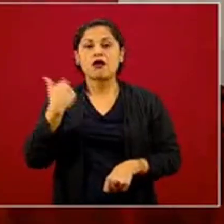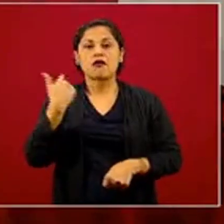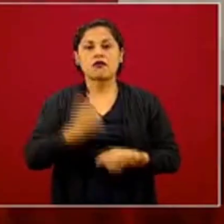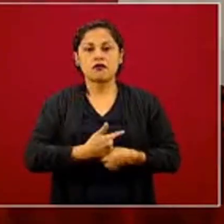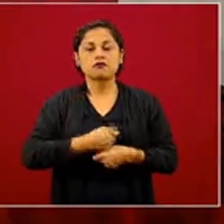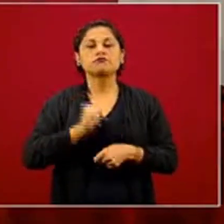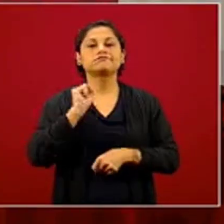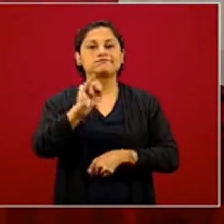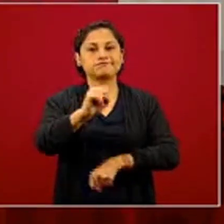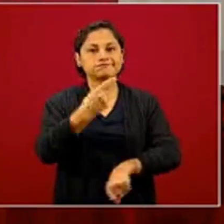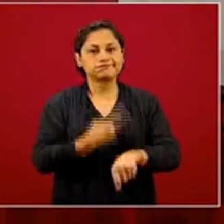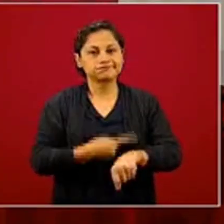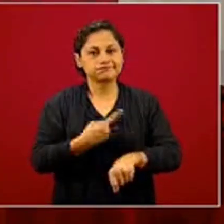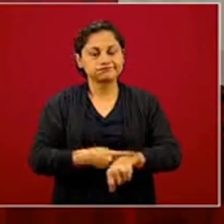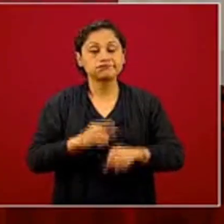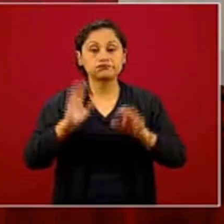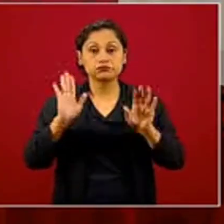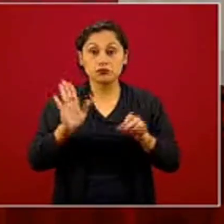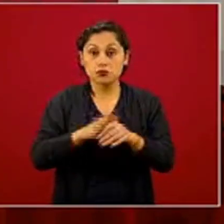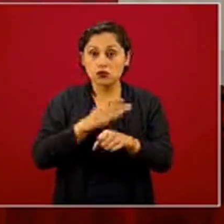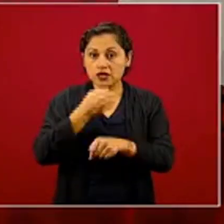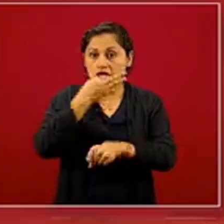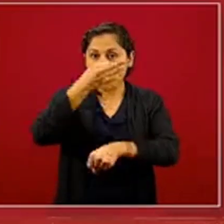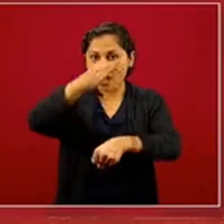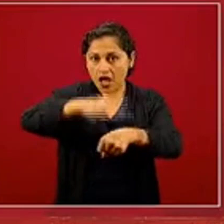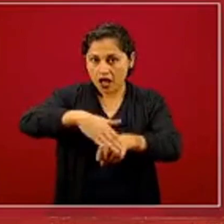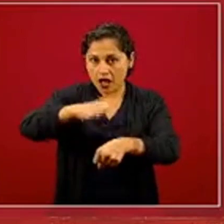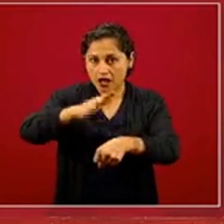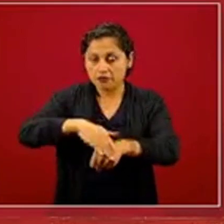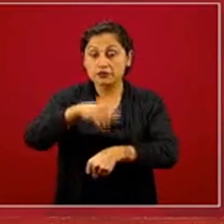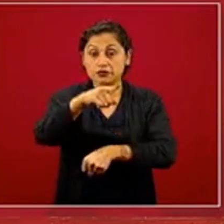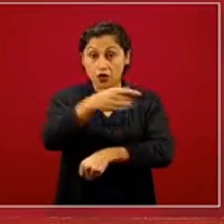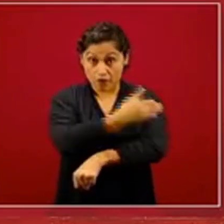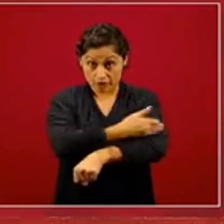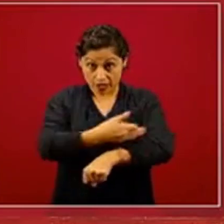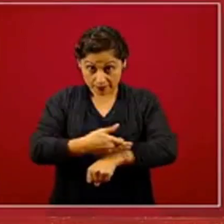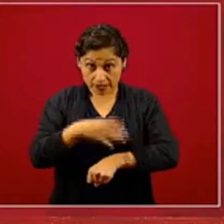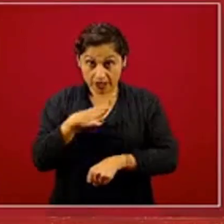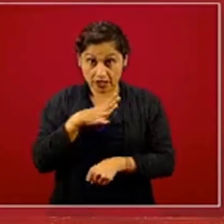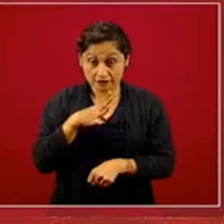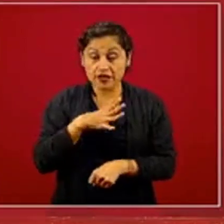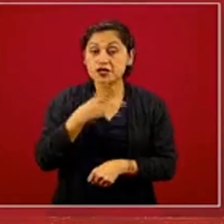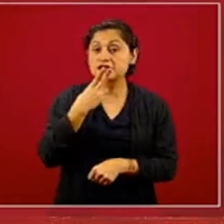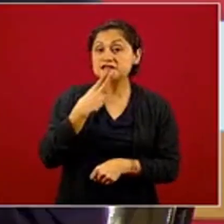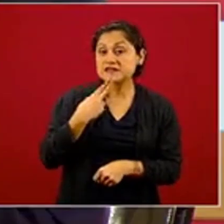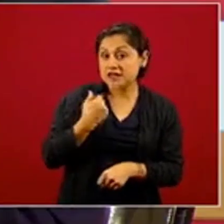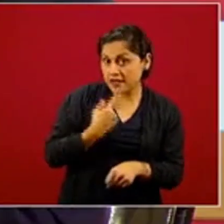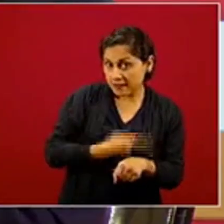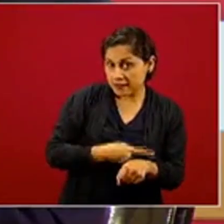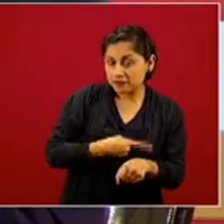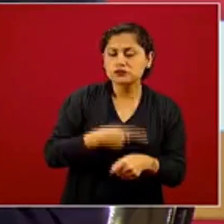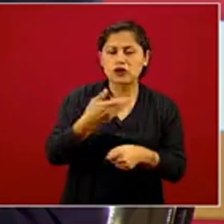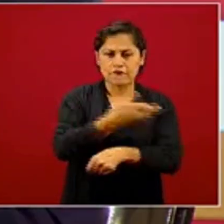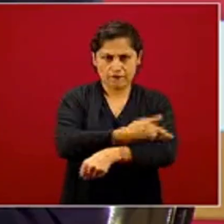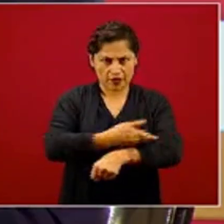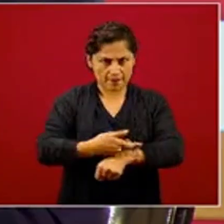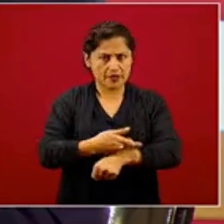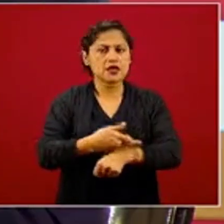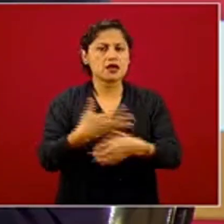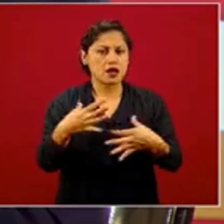una medida adicional de precaución, quien tenga familiares con diabetes o con hipertensión, familiares directos, familiares